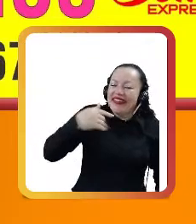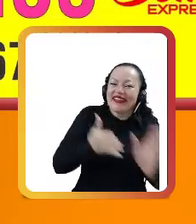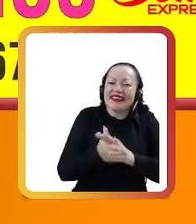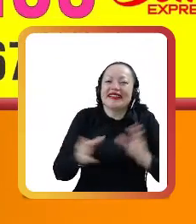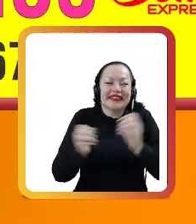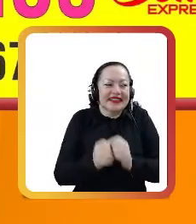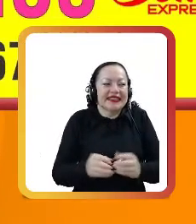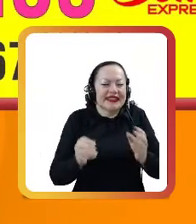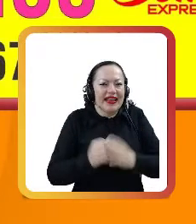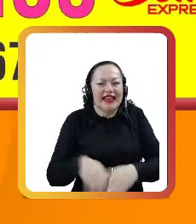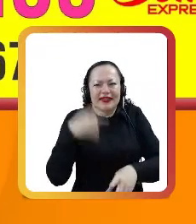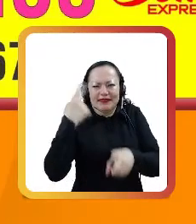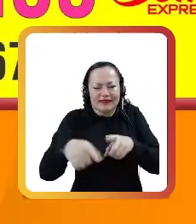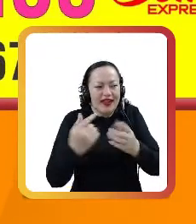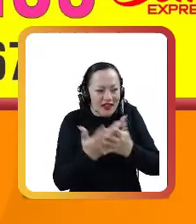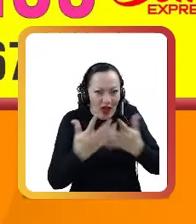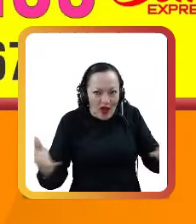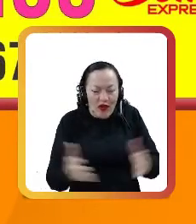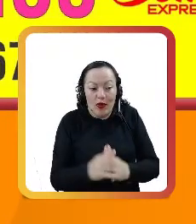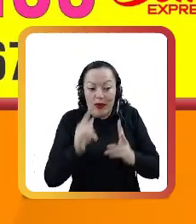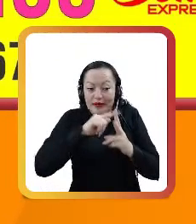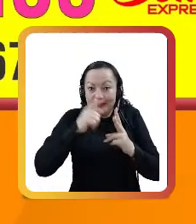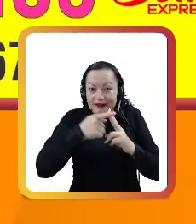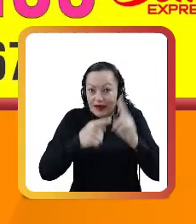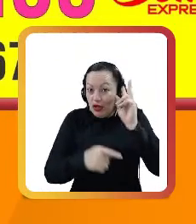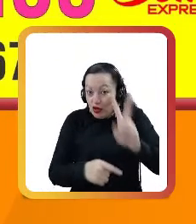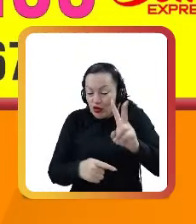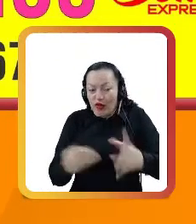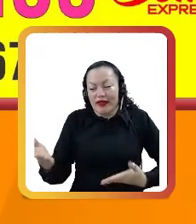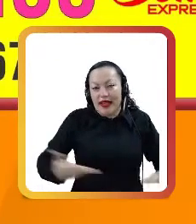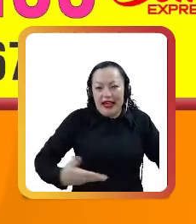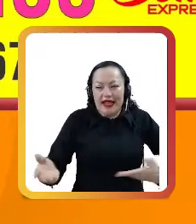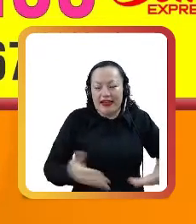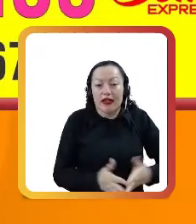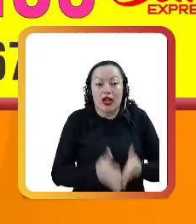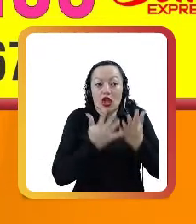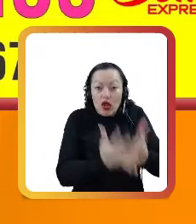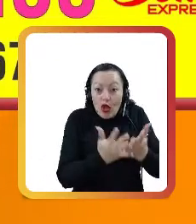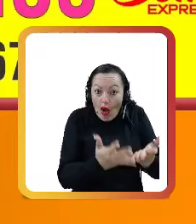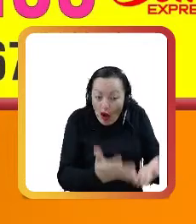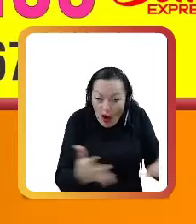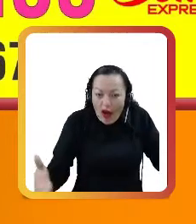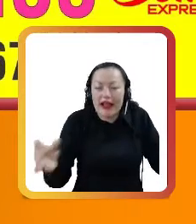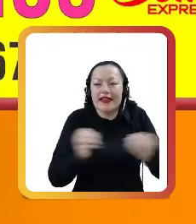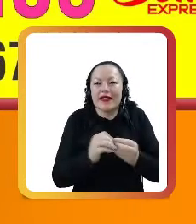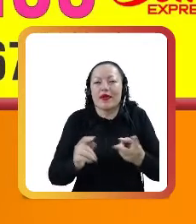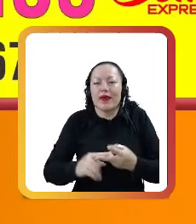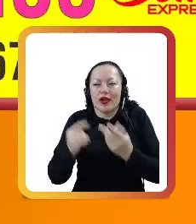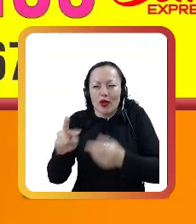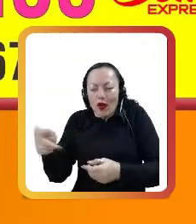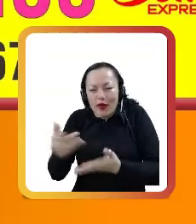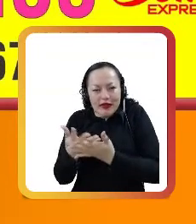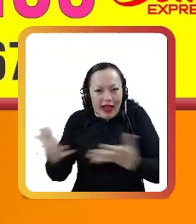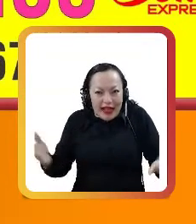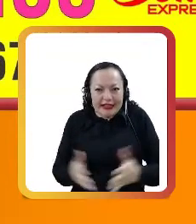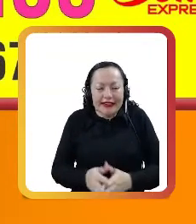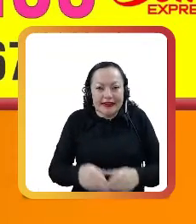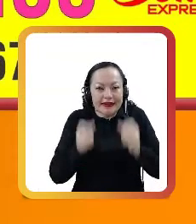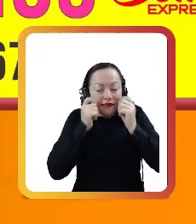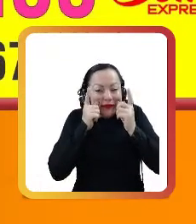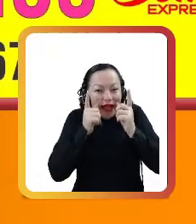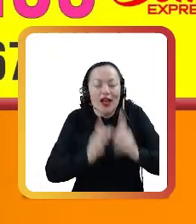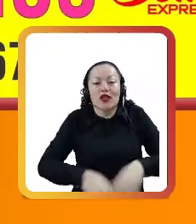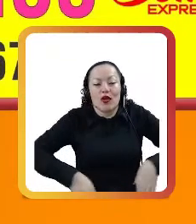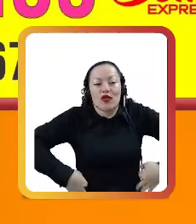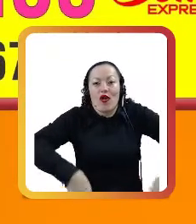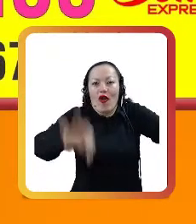Distriogar. Estos dos nos van a estar entregando regalitos, tanto accesorios, como nos podemos estar llevando un juego de sábanas